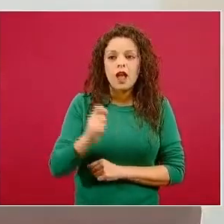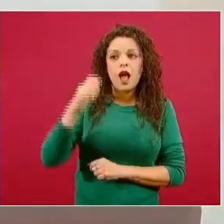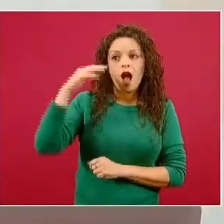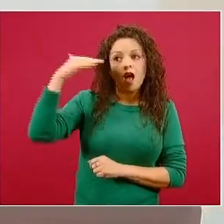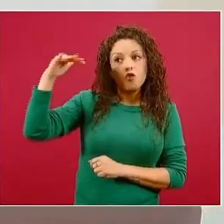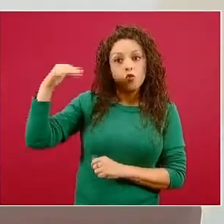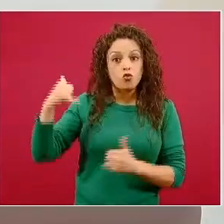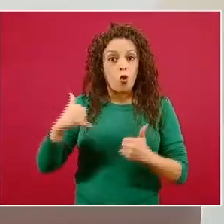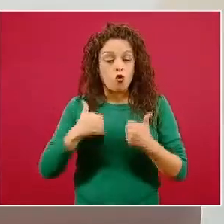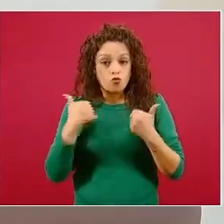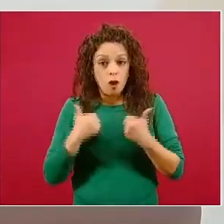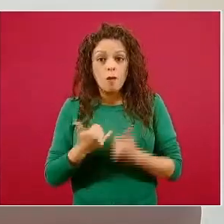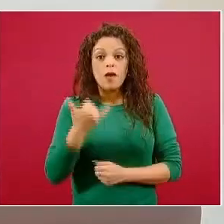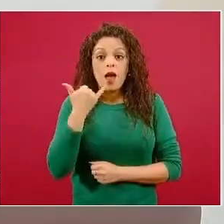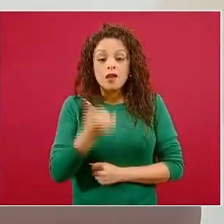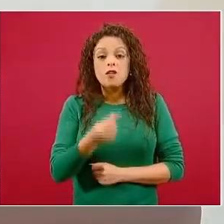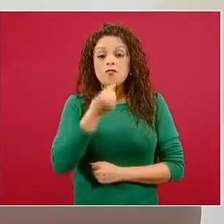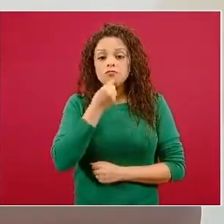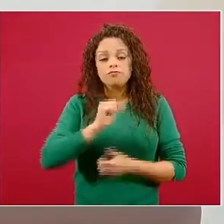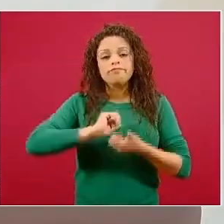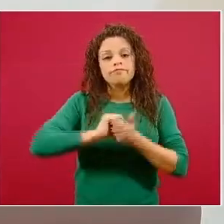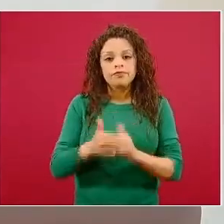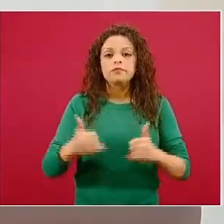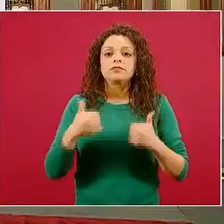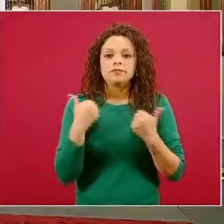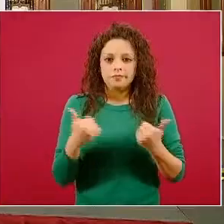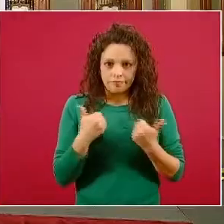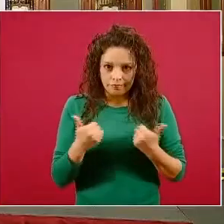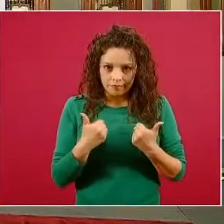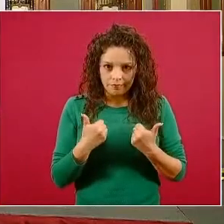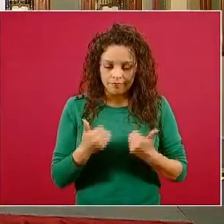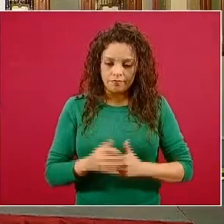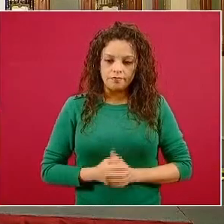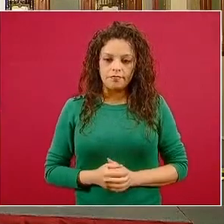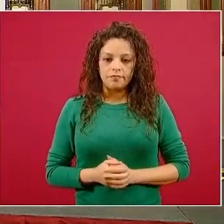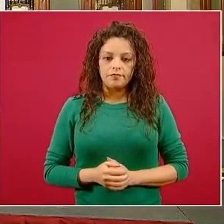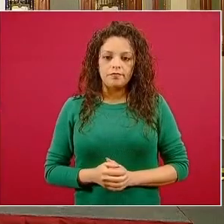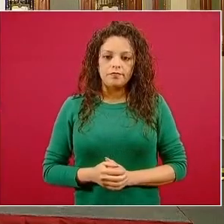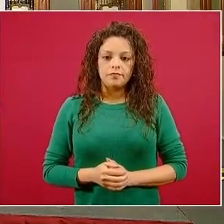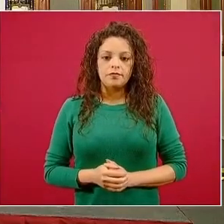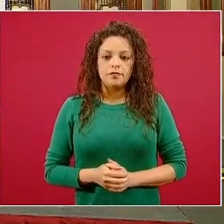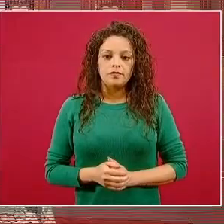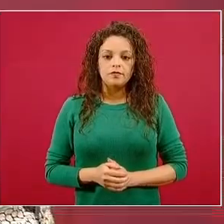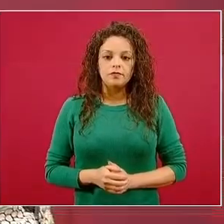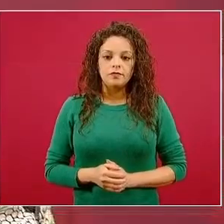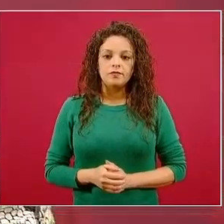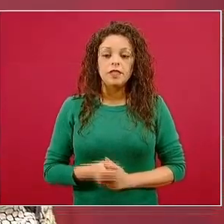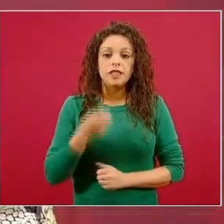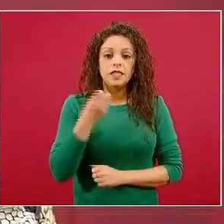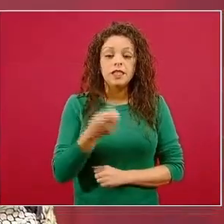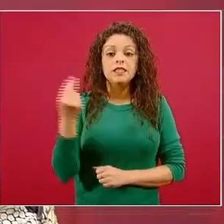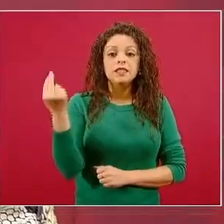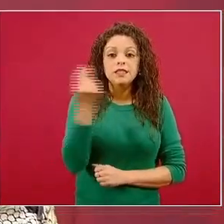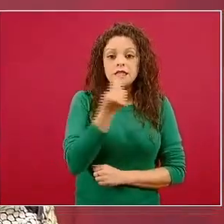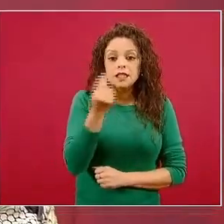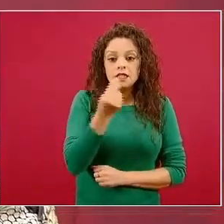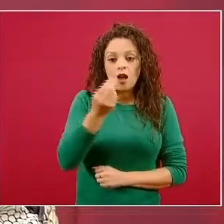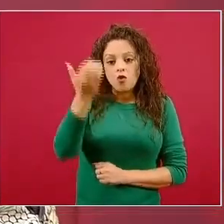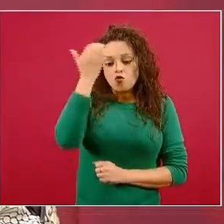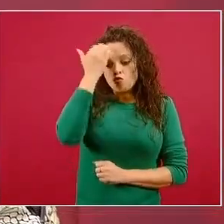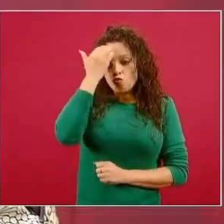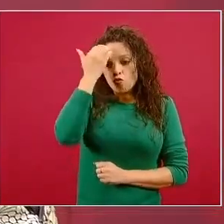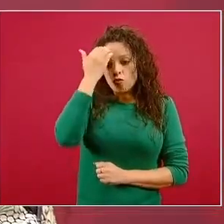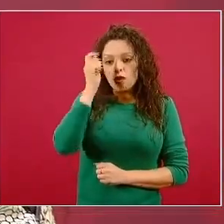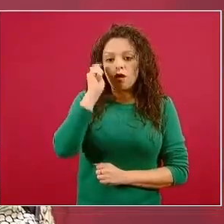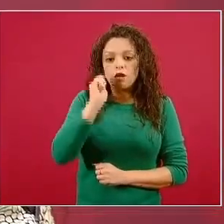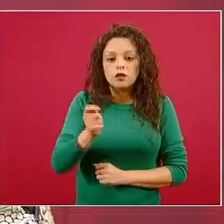este sentido se han hecho diferentes acciones en términos de colaborar y de conocer cuáles son